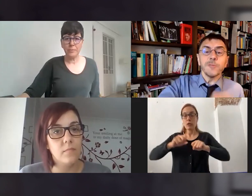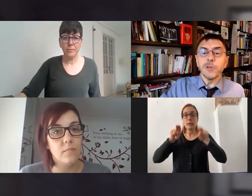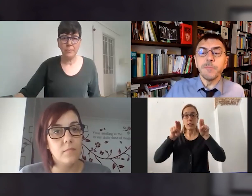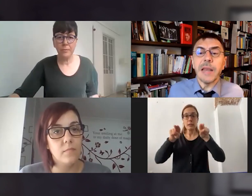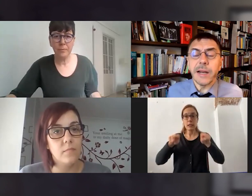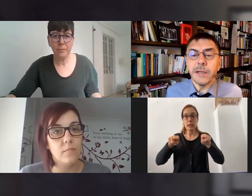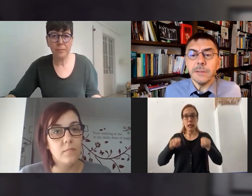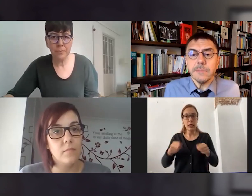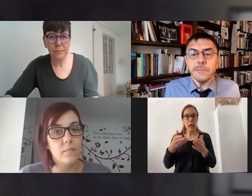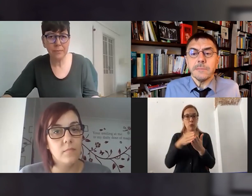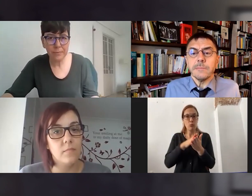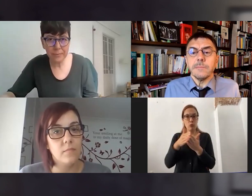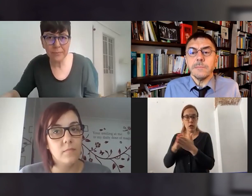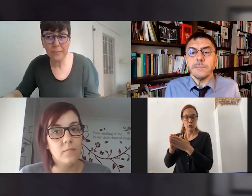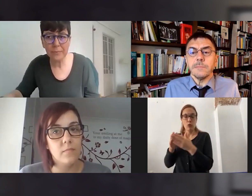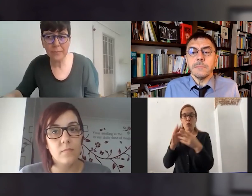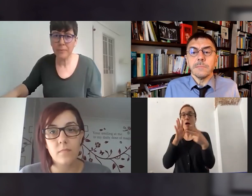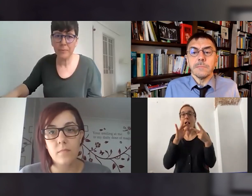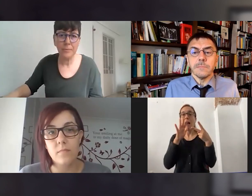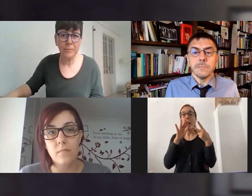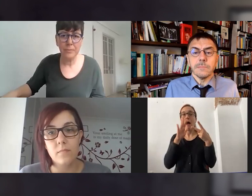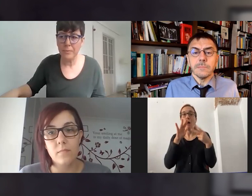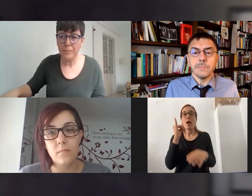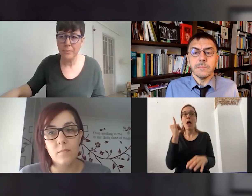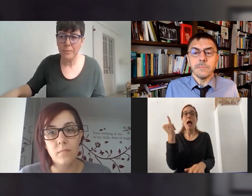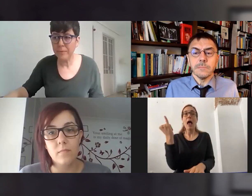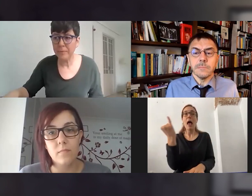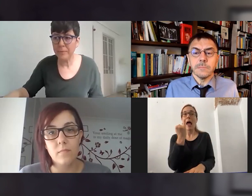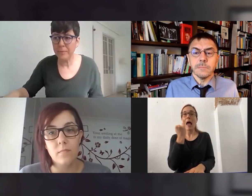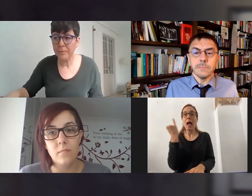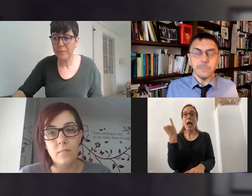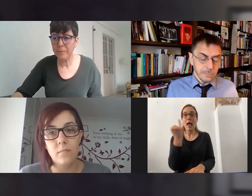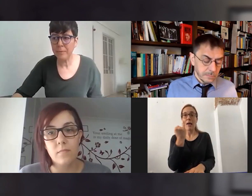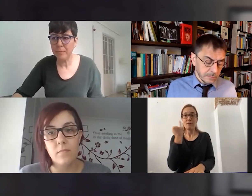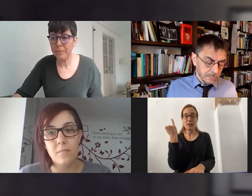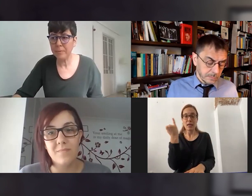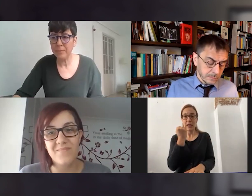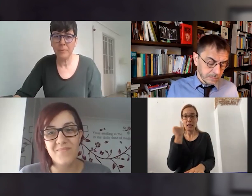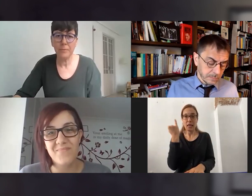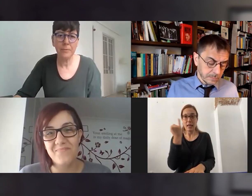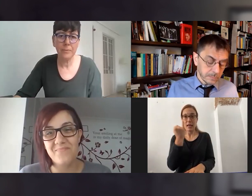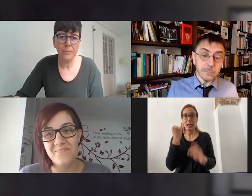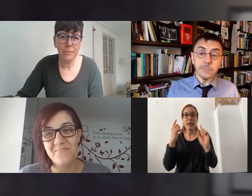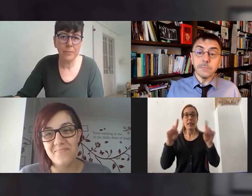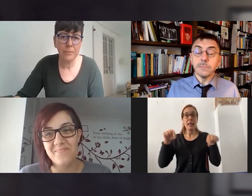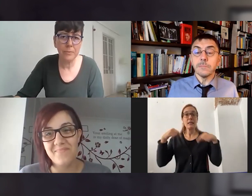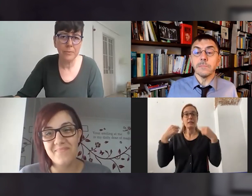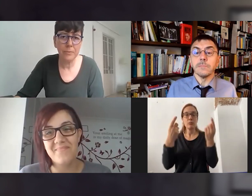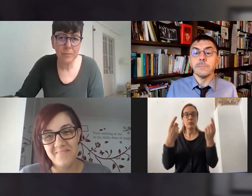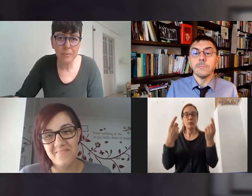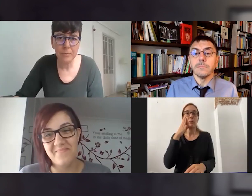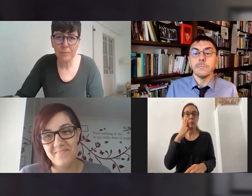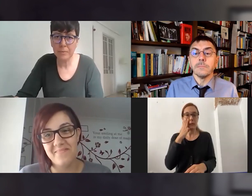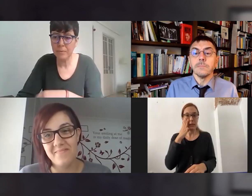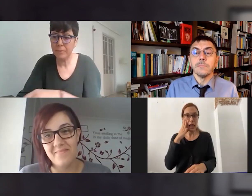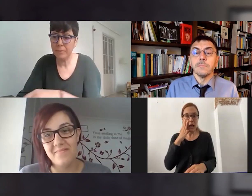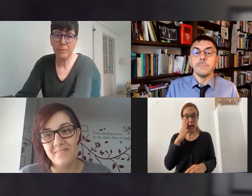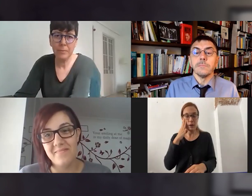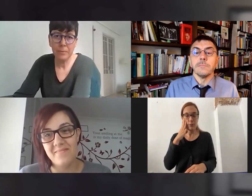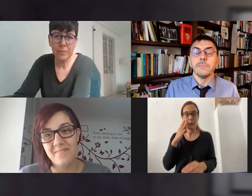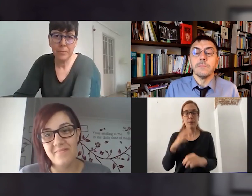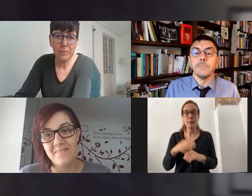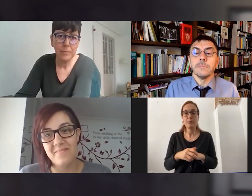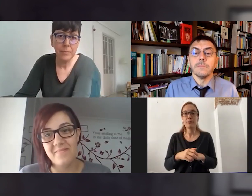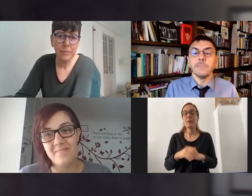Javier y después Pilar. Bueno, Podemos tiene 6 años, pero creo que la gente de Podemos viene de mucho atrás y muchas veces la